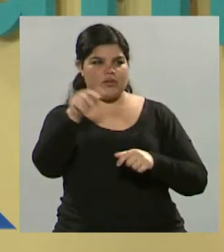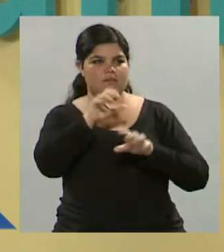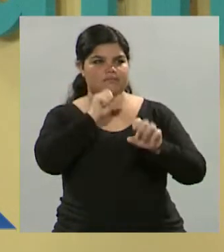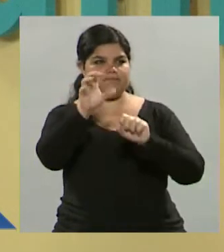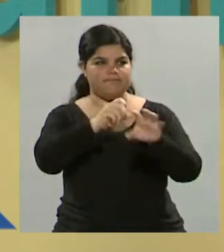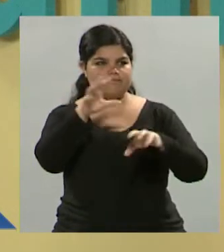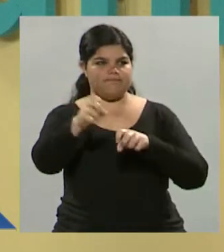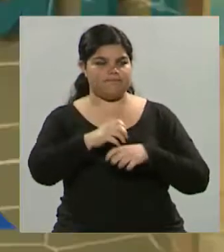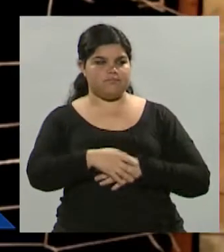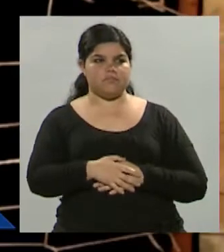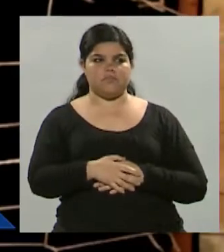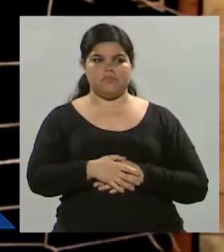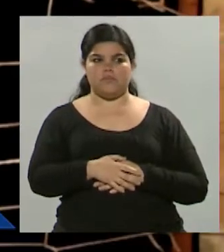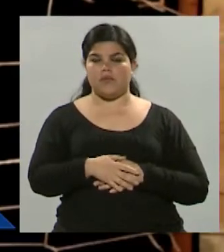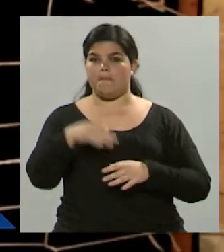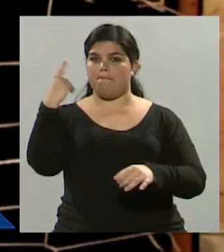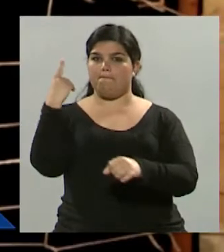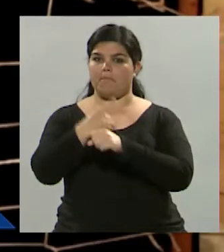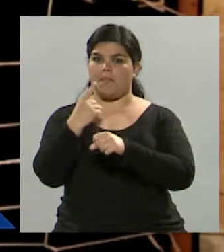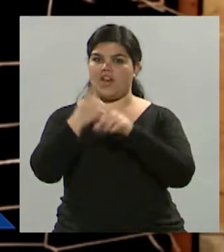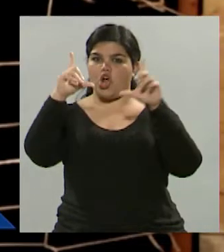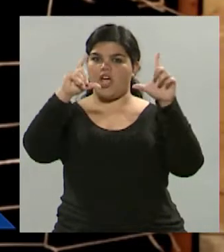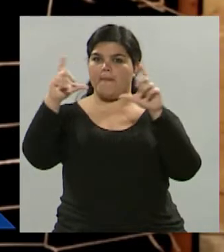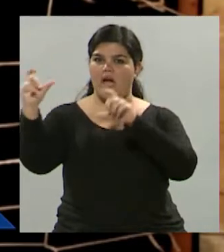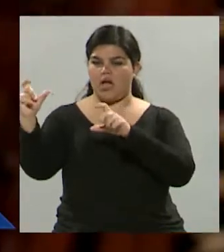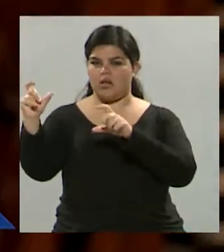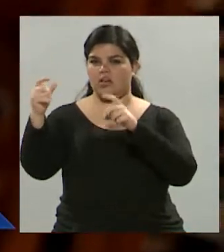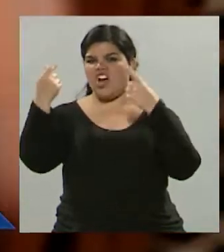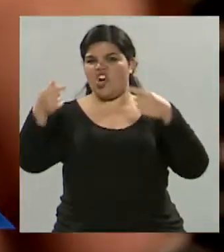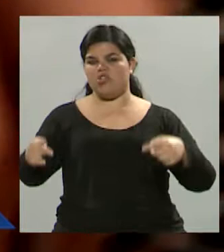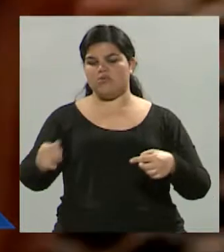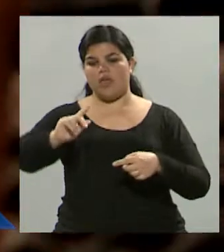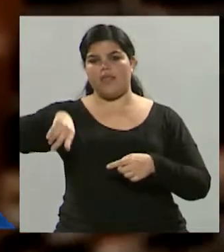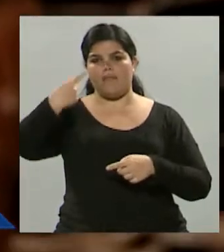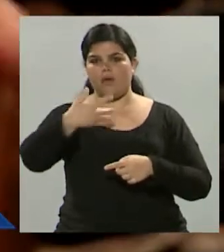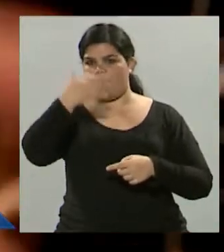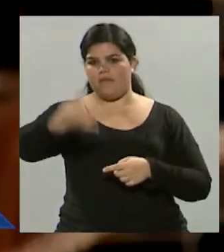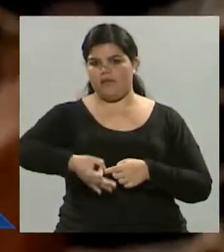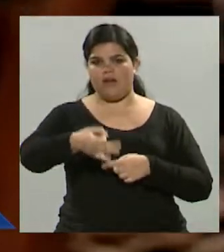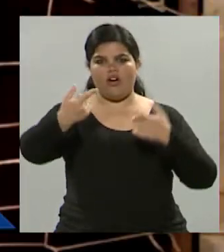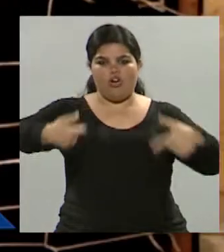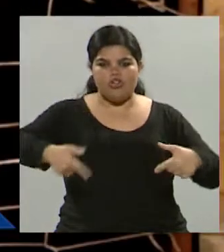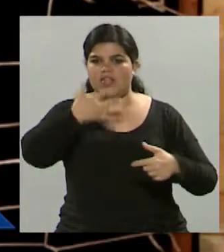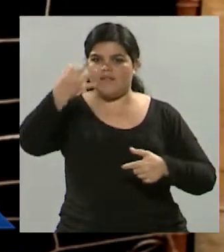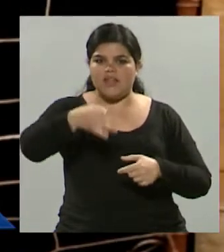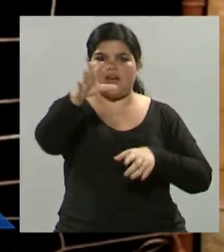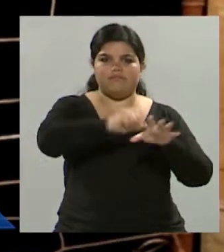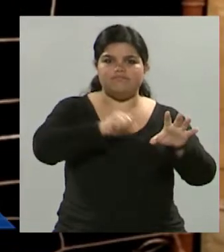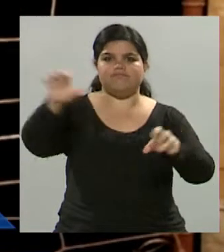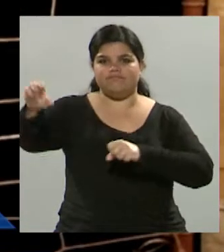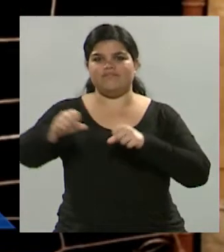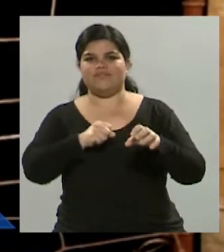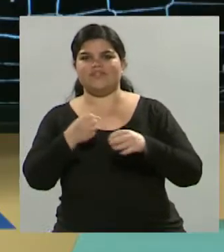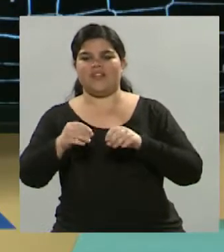reuniendo? Aparecieron primero imágenes y cosas, pero después fue claramente reunir esos objetos y esa escenografía que